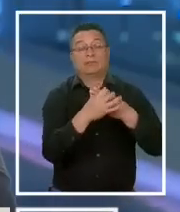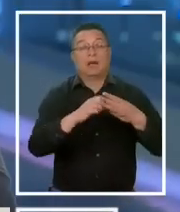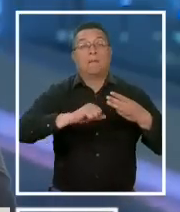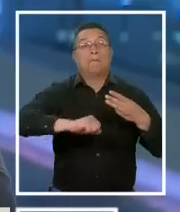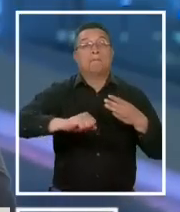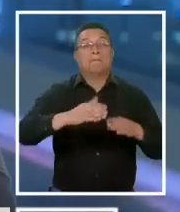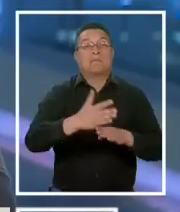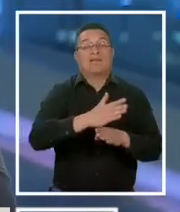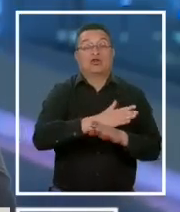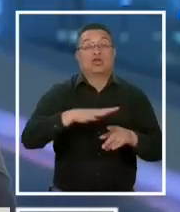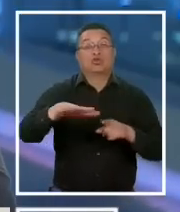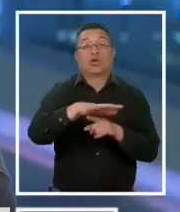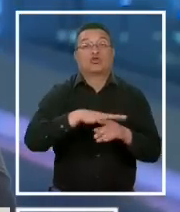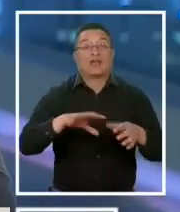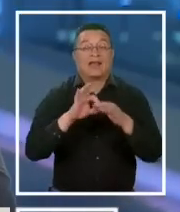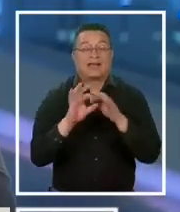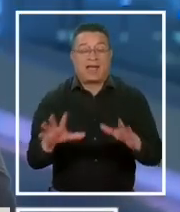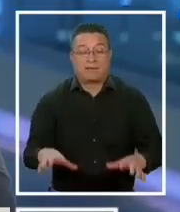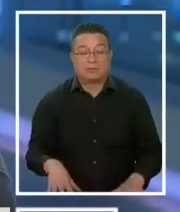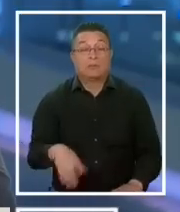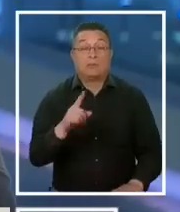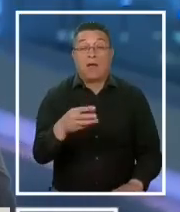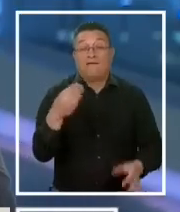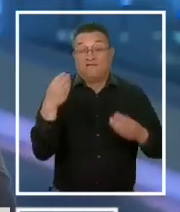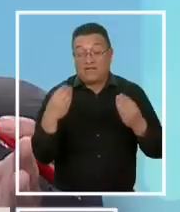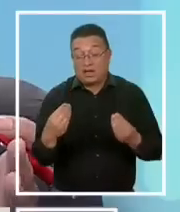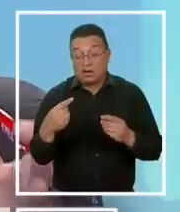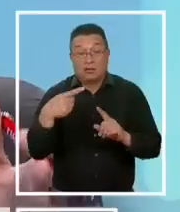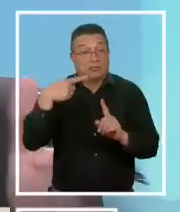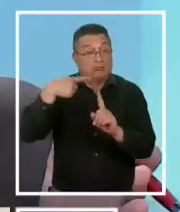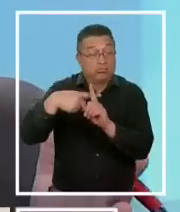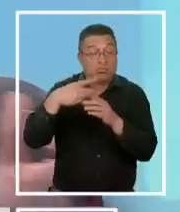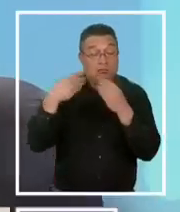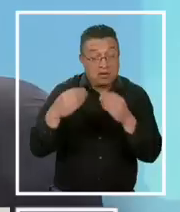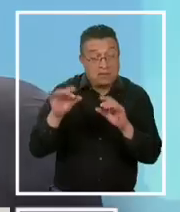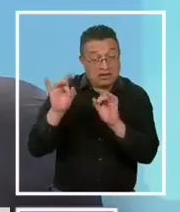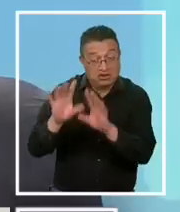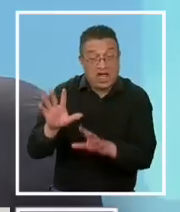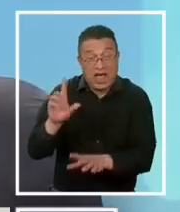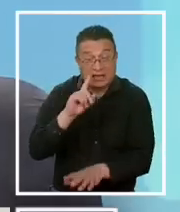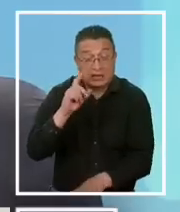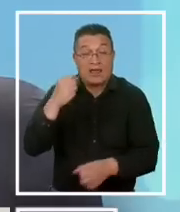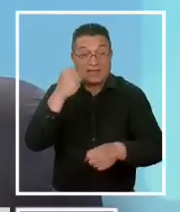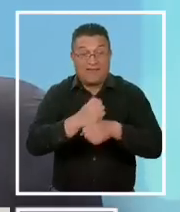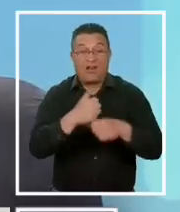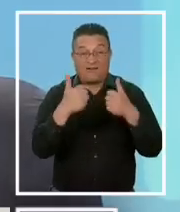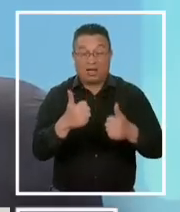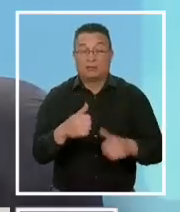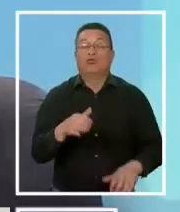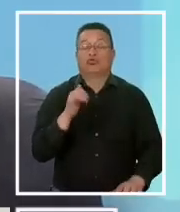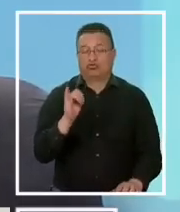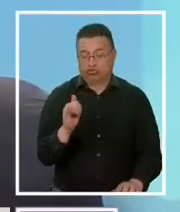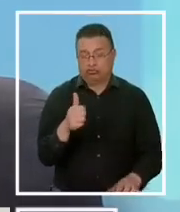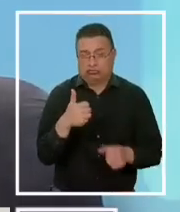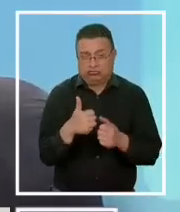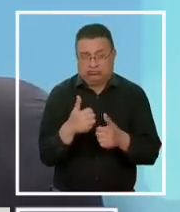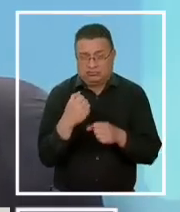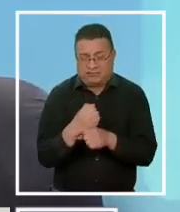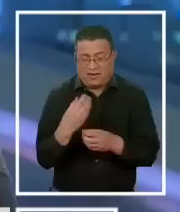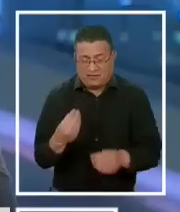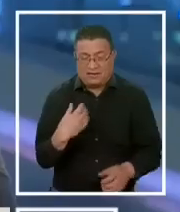prevención de situaciones de riesgo que estén definidos para eso hacen bien la pega también